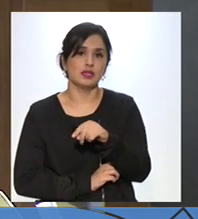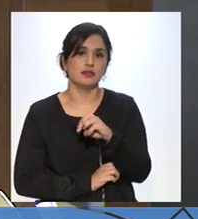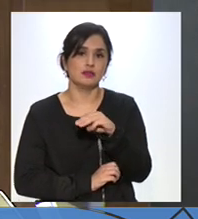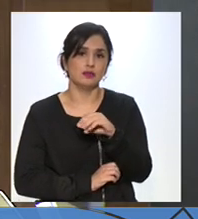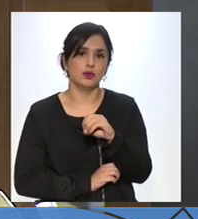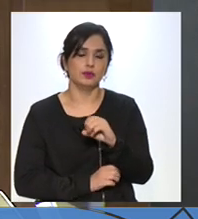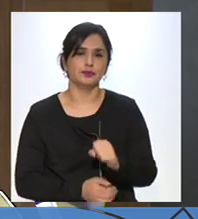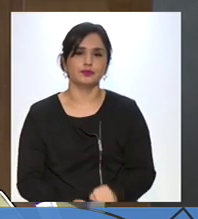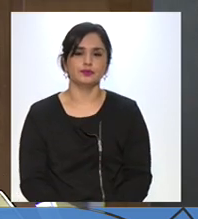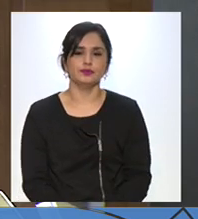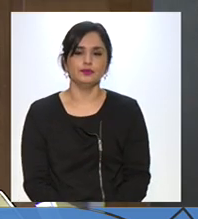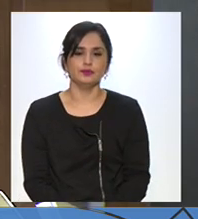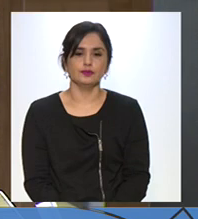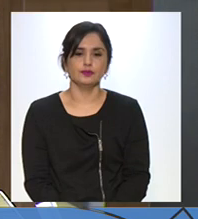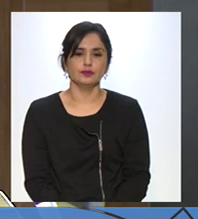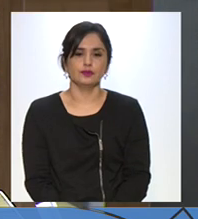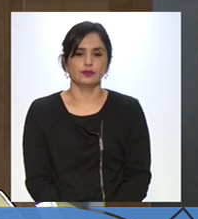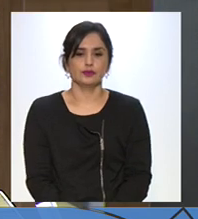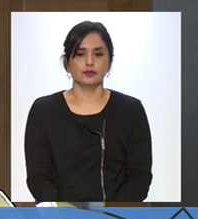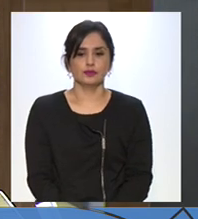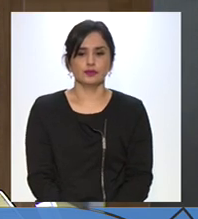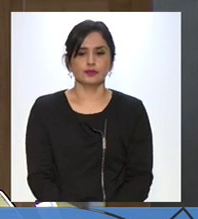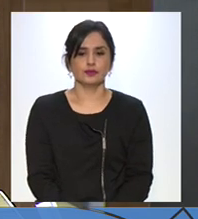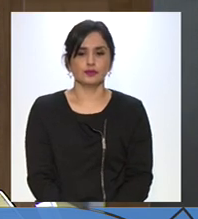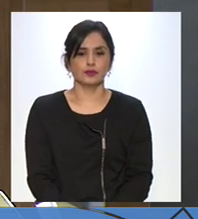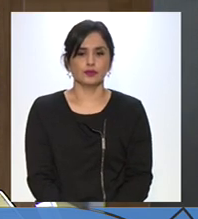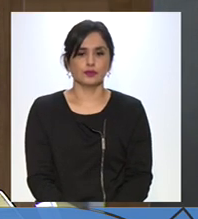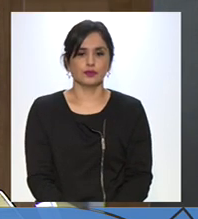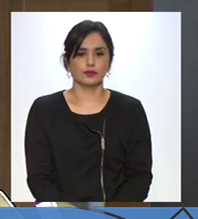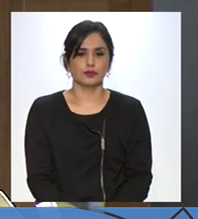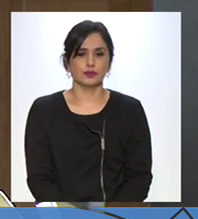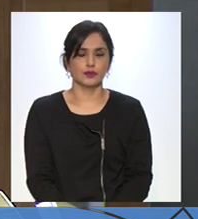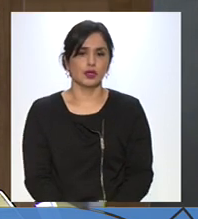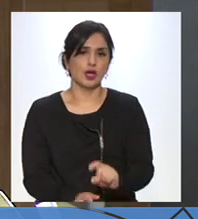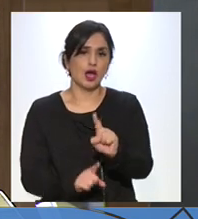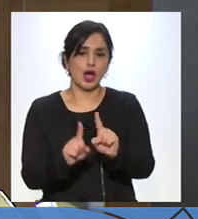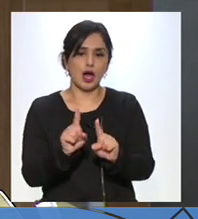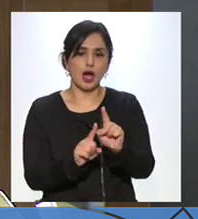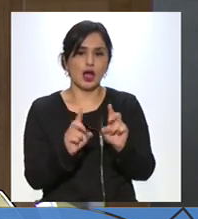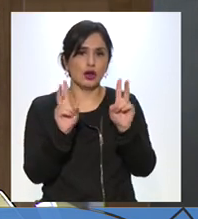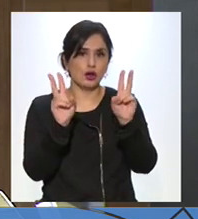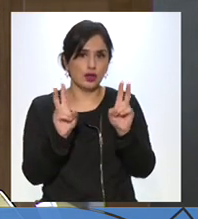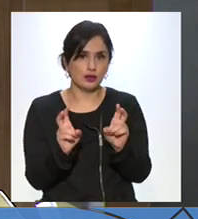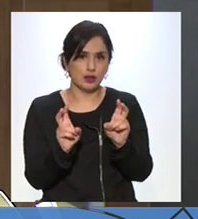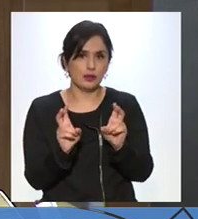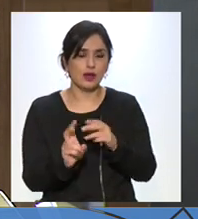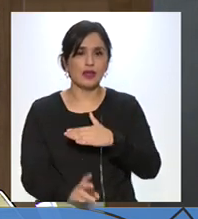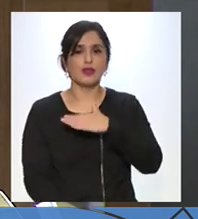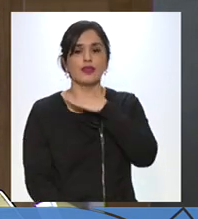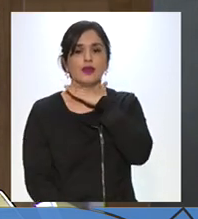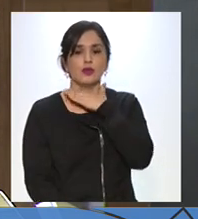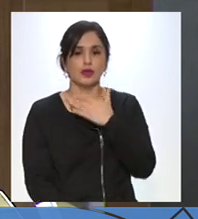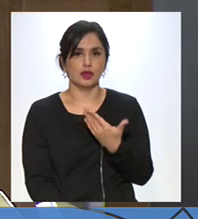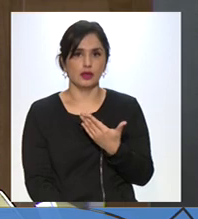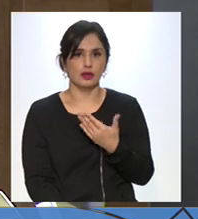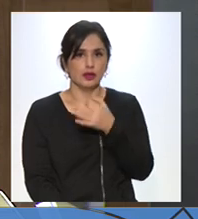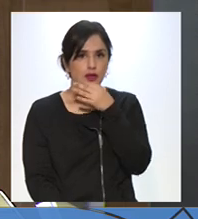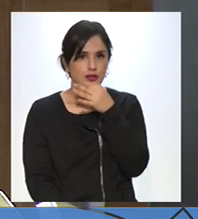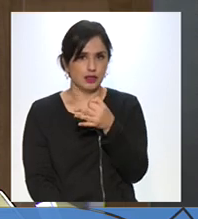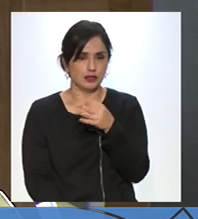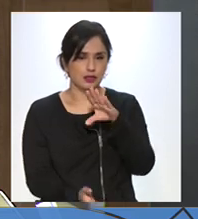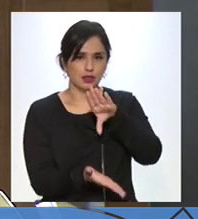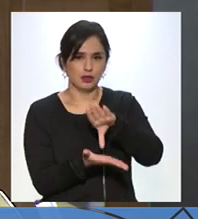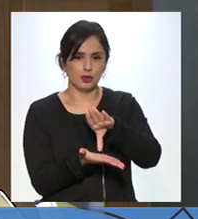manera? Y finalmente, presidente, un comentario respecto a las deudas, porque también se habla que los países se